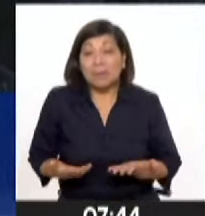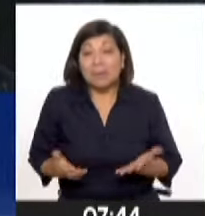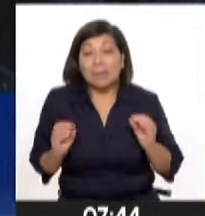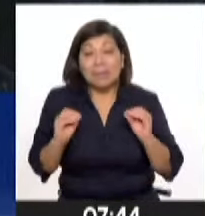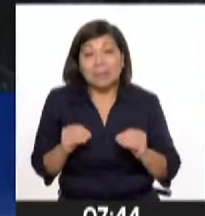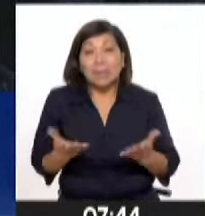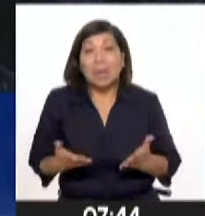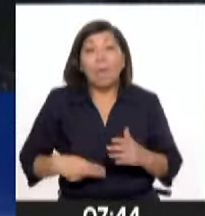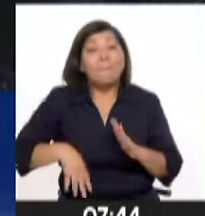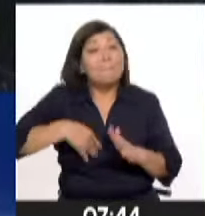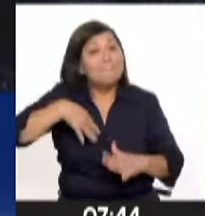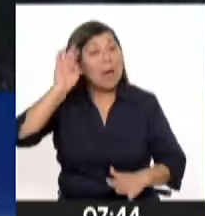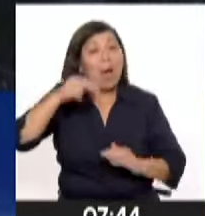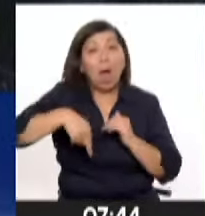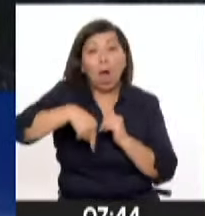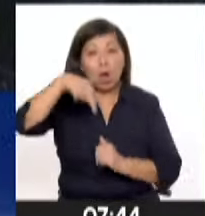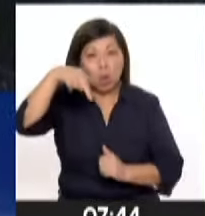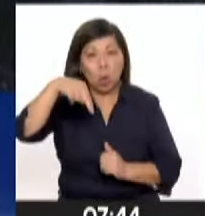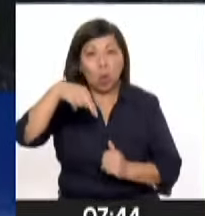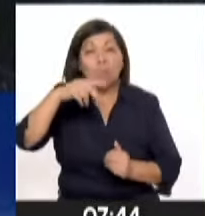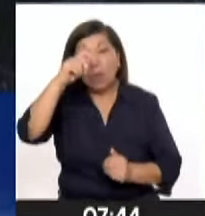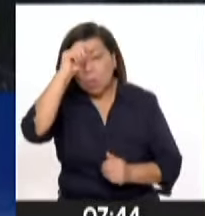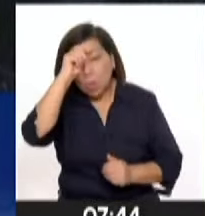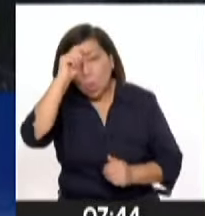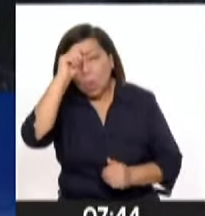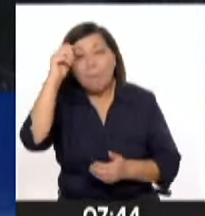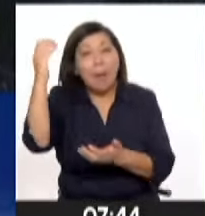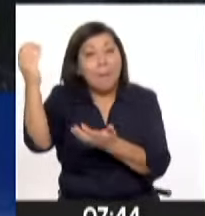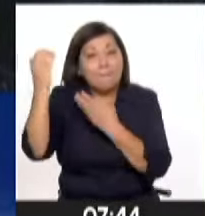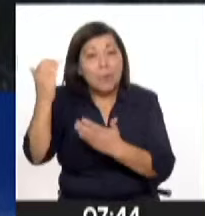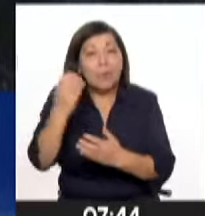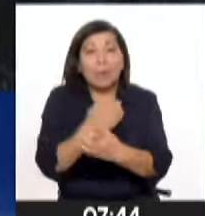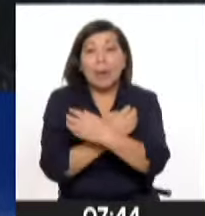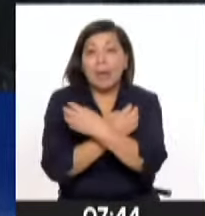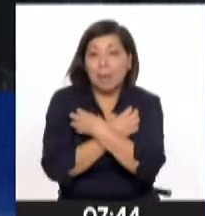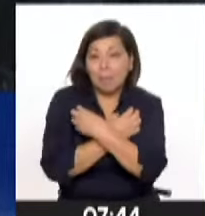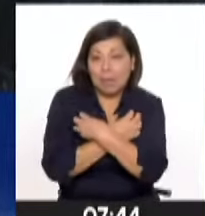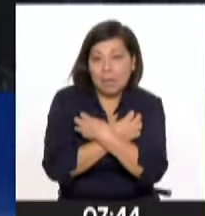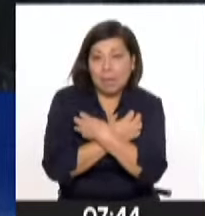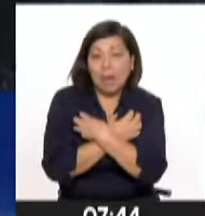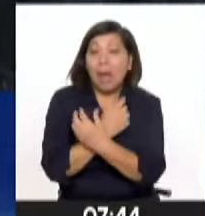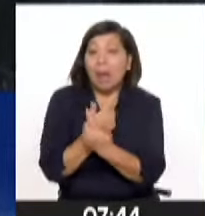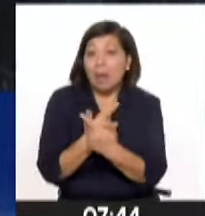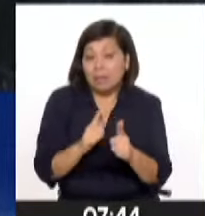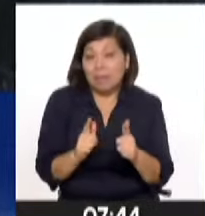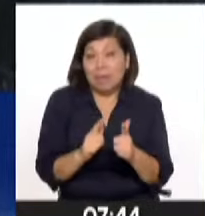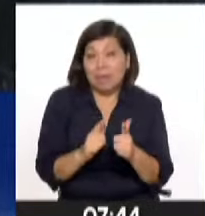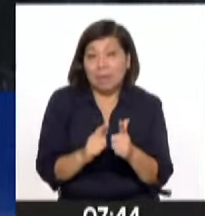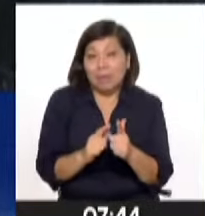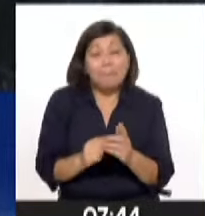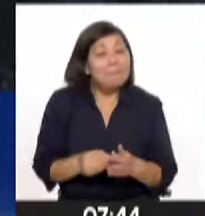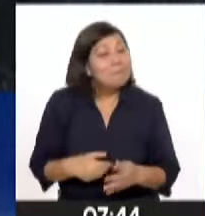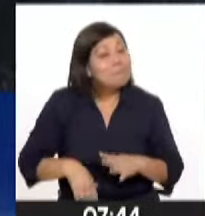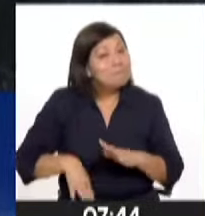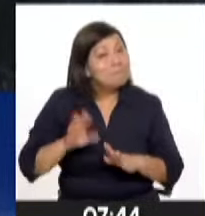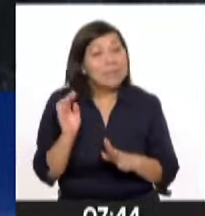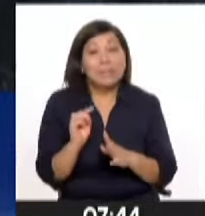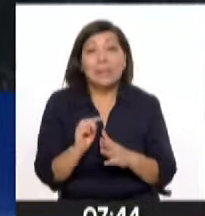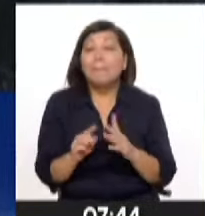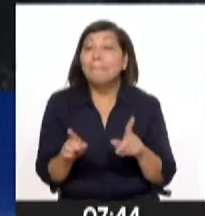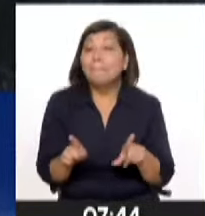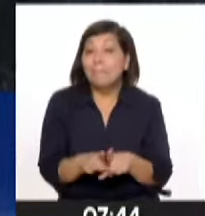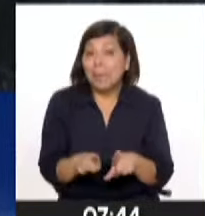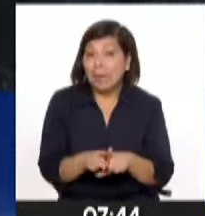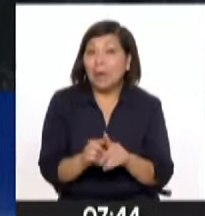sobre todo del norte. Entonces, estamos hablando de Tumbes, de Piura, de Lambayeque, de La Libertad, principalmente. Sin embargo,